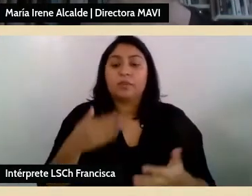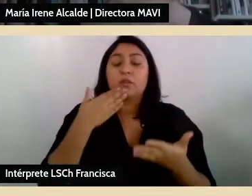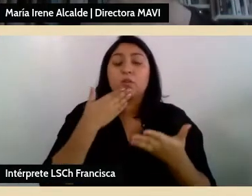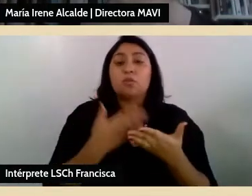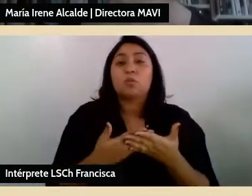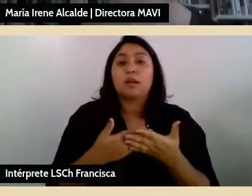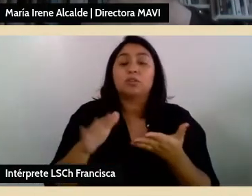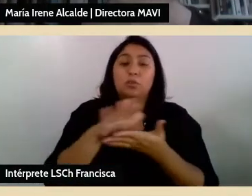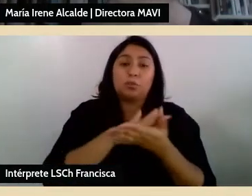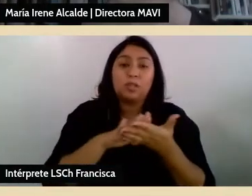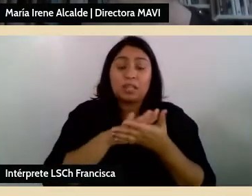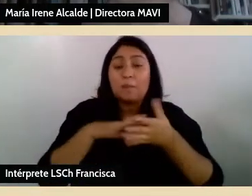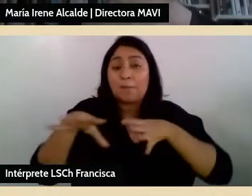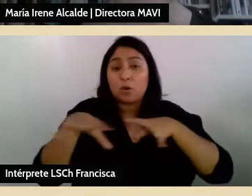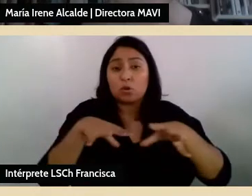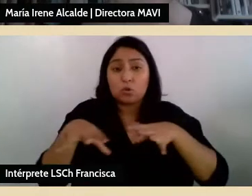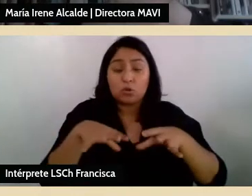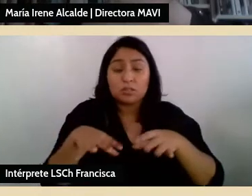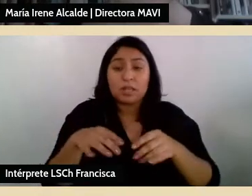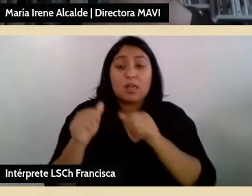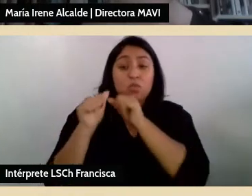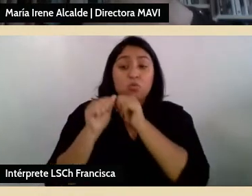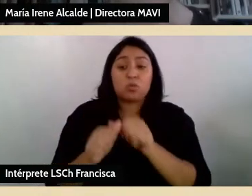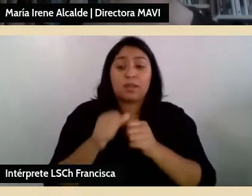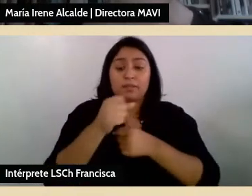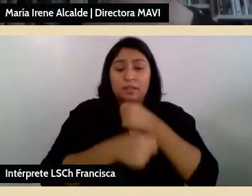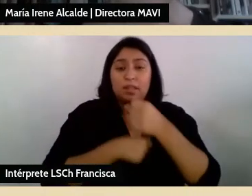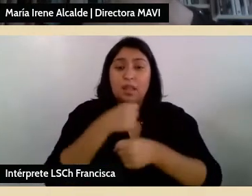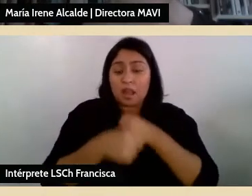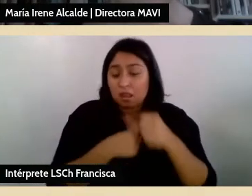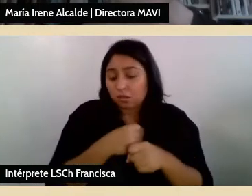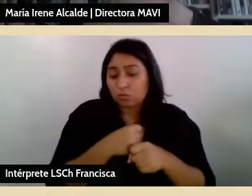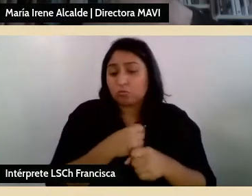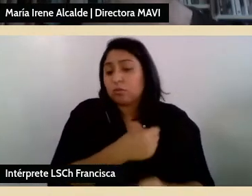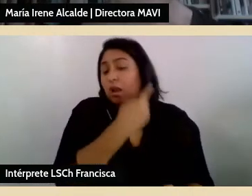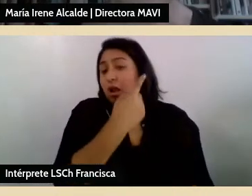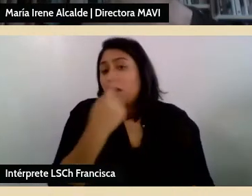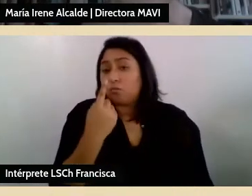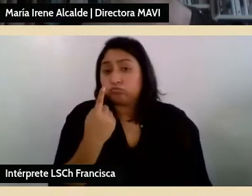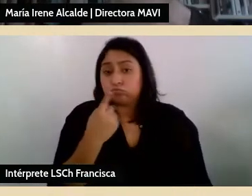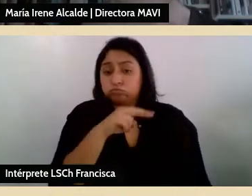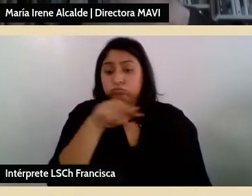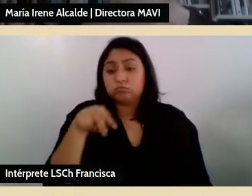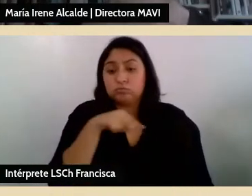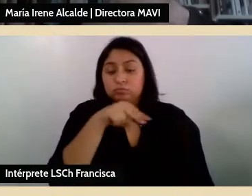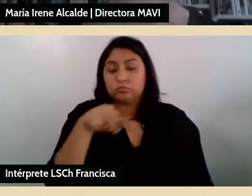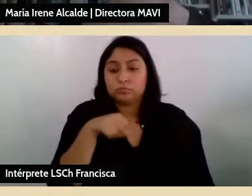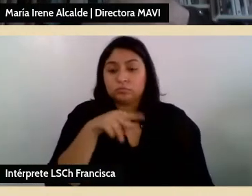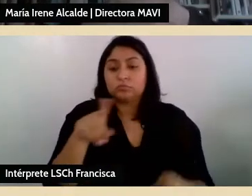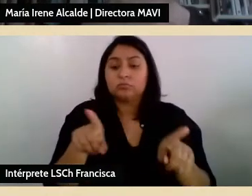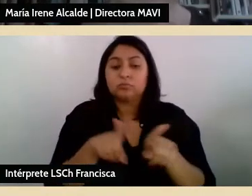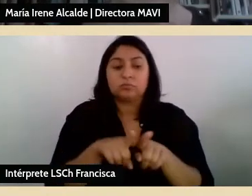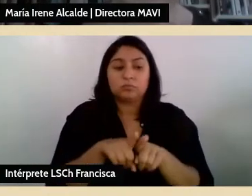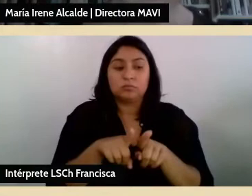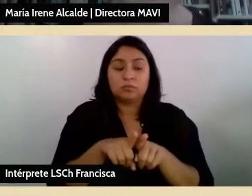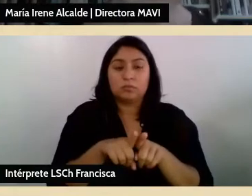que sucedieron este año, cada uno de nosotros, como equipo,